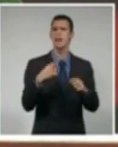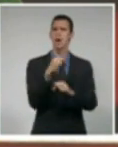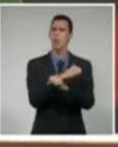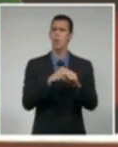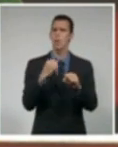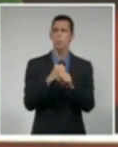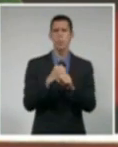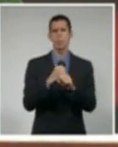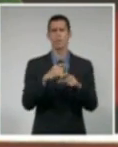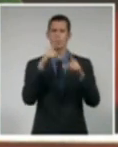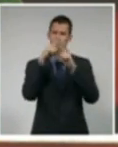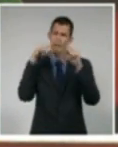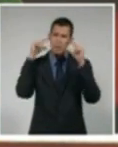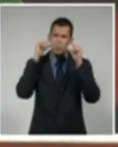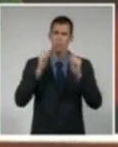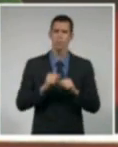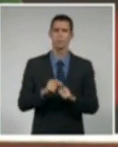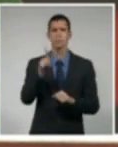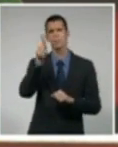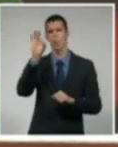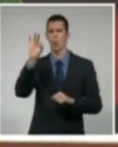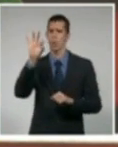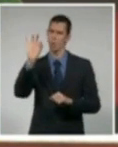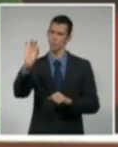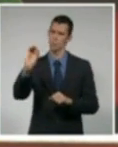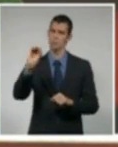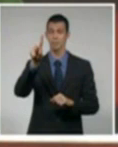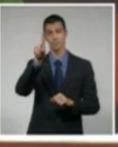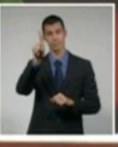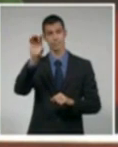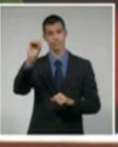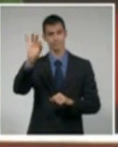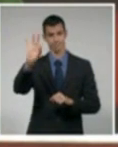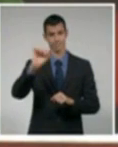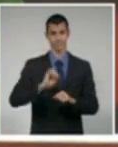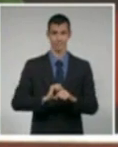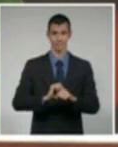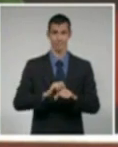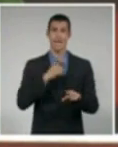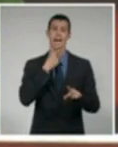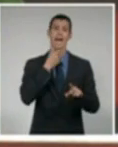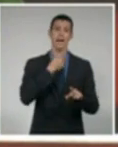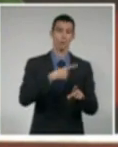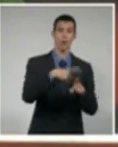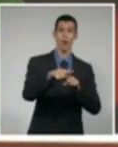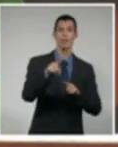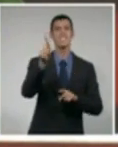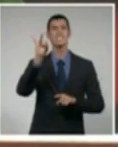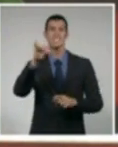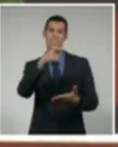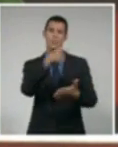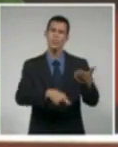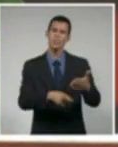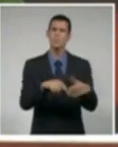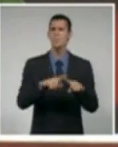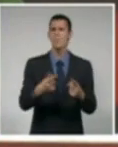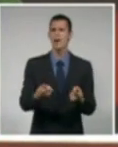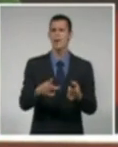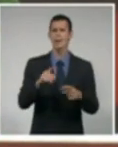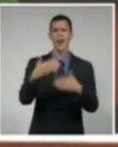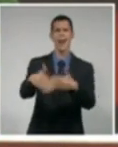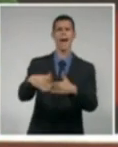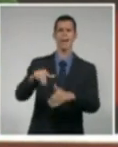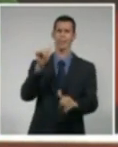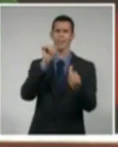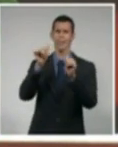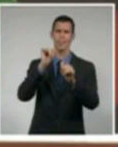multas, bebiendo bebidas alcohólicas en lugares públicos a 17 y estancia en espacios públicos no autorizados